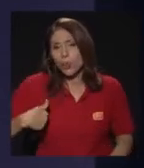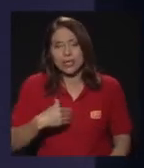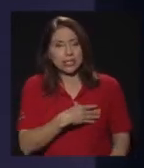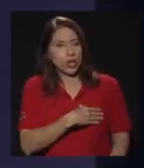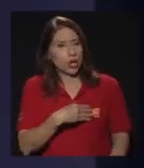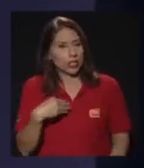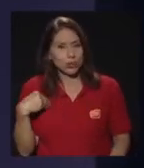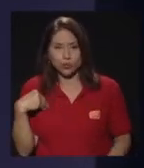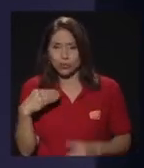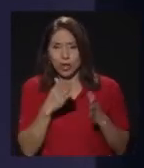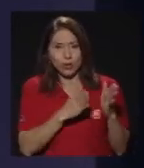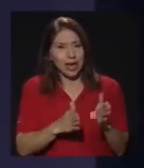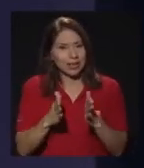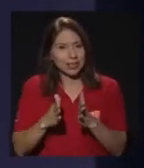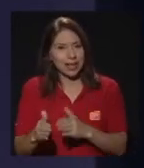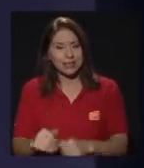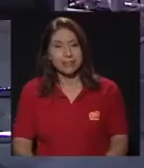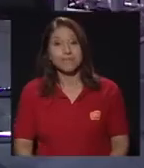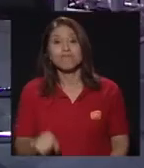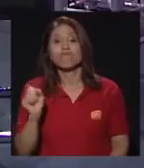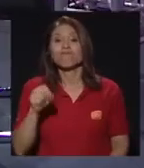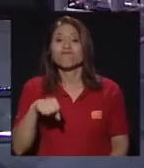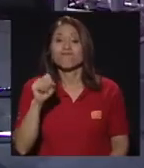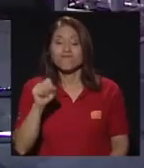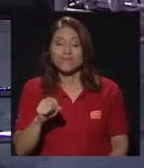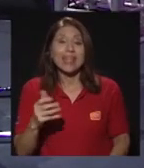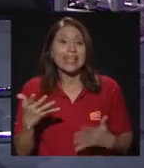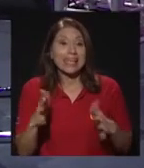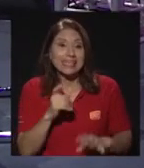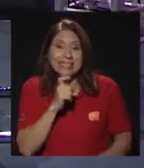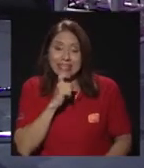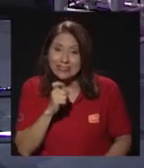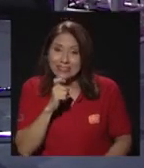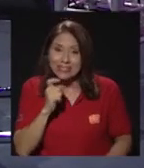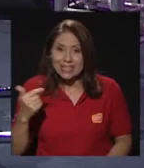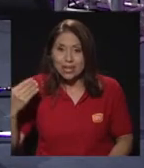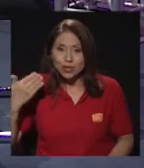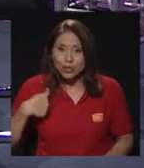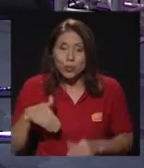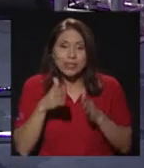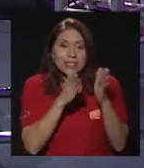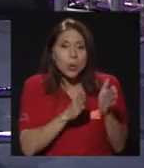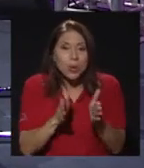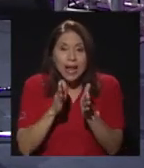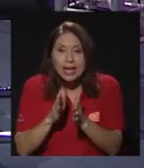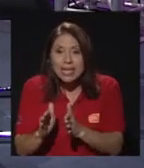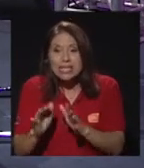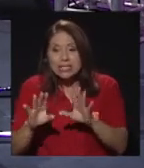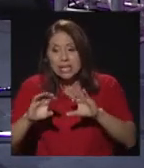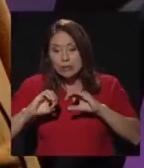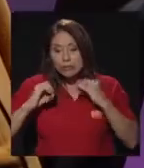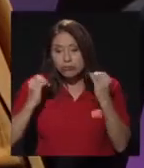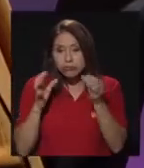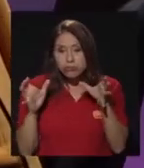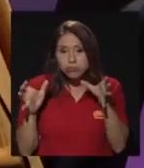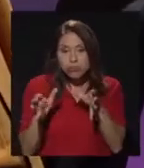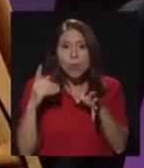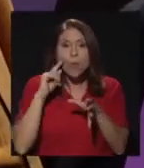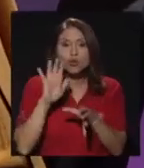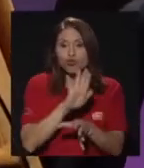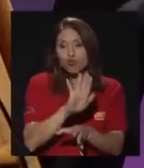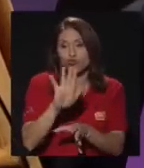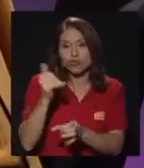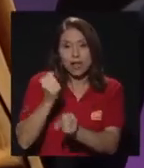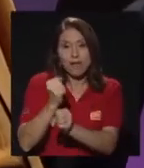Ajá. Okay. Y si ya es difícil, pues que los hombres se organicen por los trabajos y entonces nosotros tenemos como